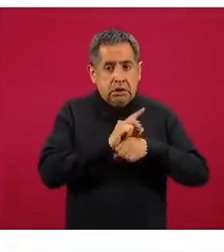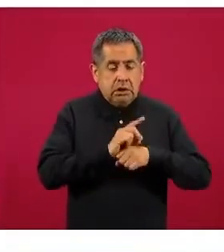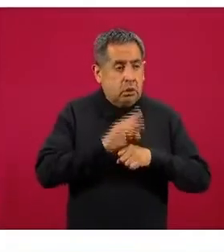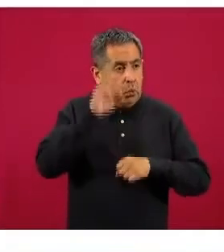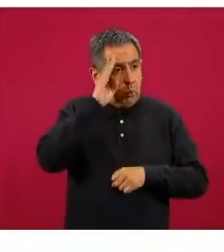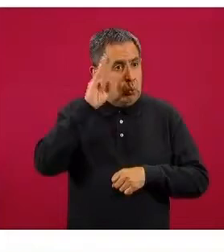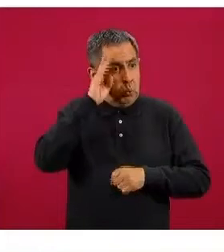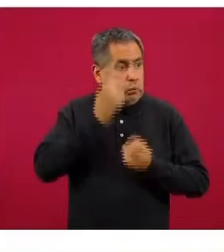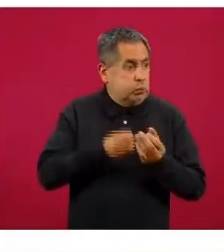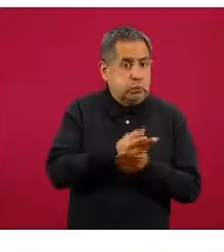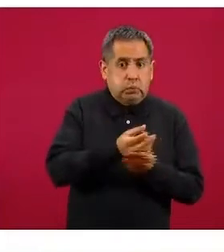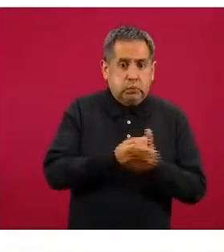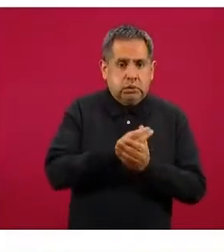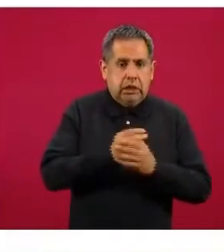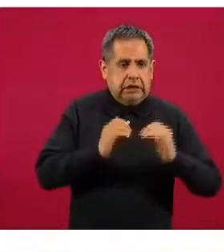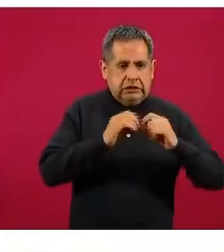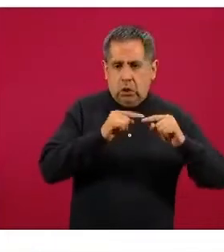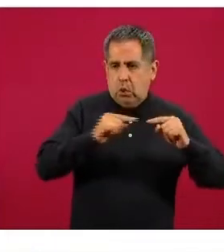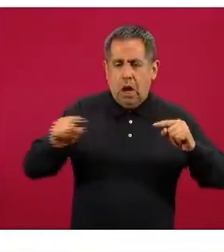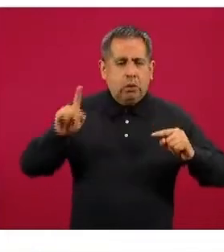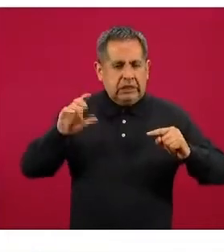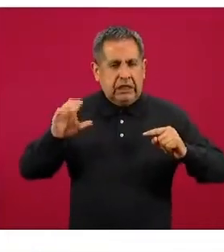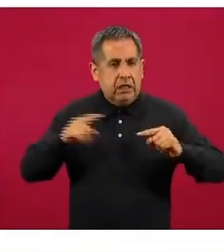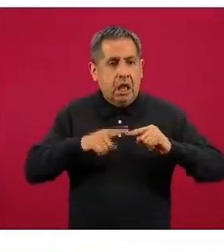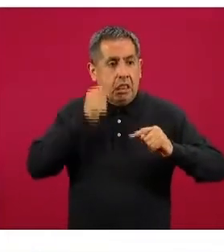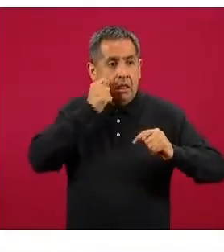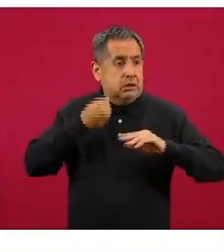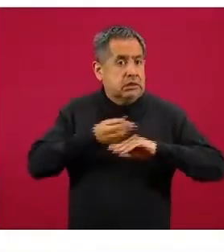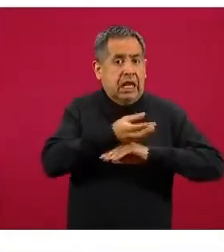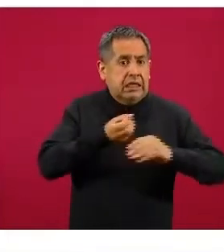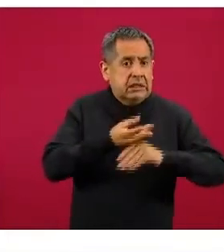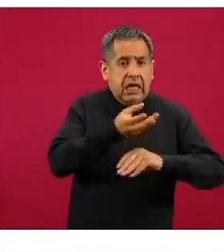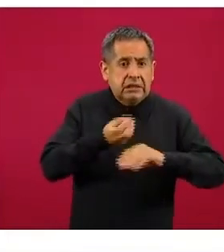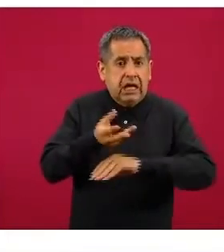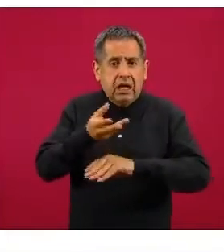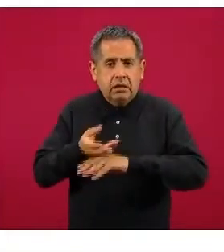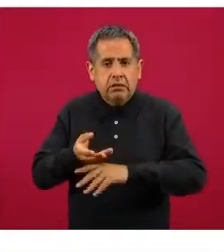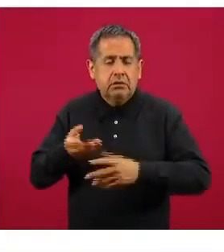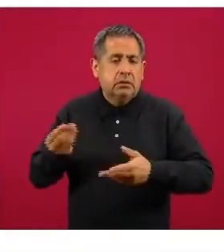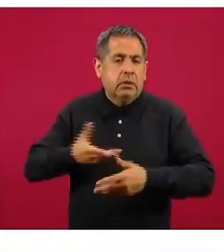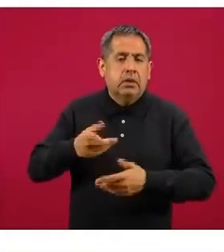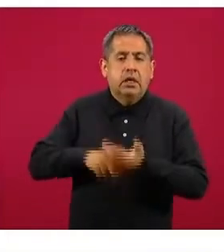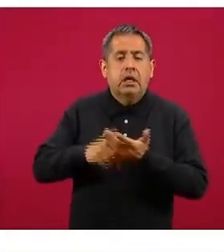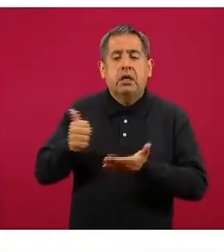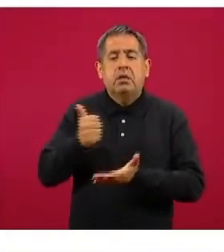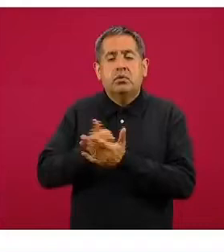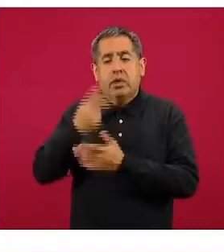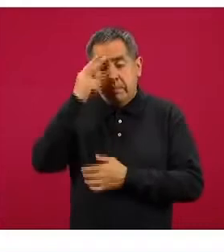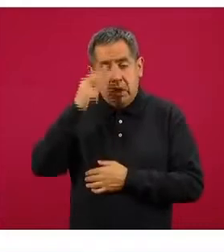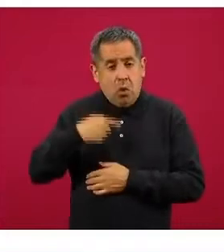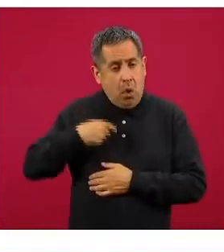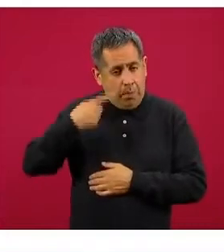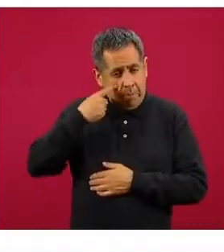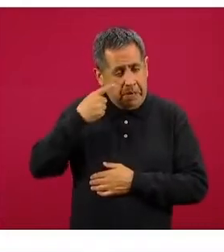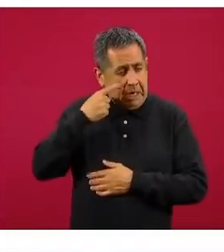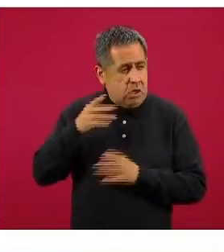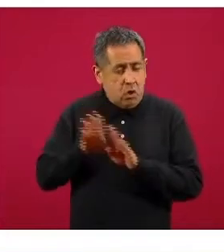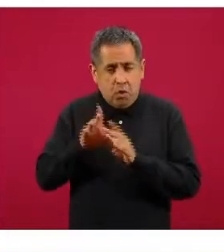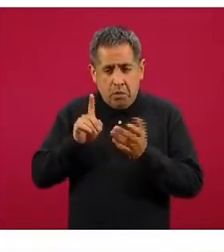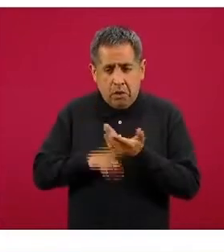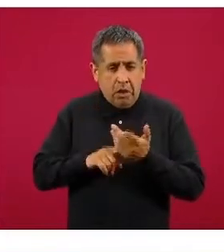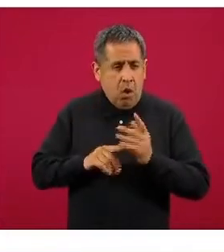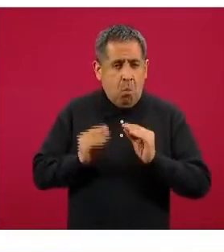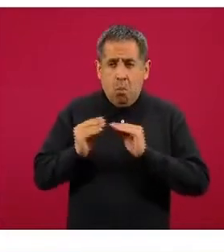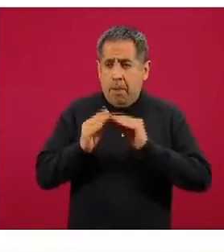por encima de la base cero en el estado de Aguascalientes, pero en la Ciudad de México, a pesar de ver una tendencia en el incremento